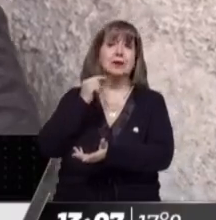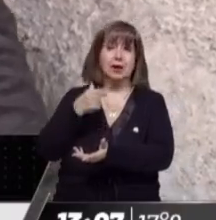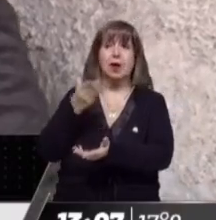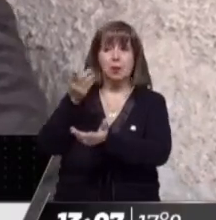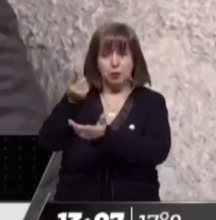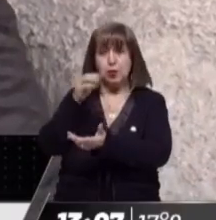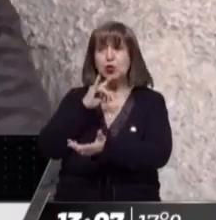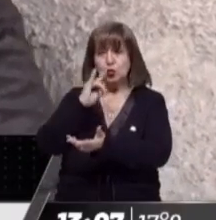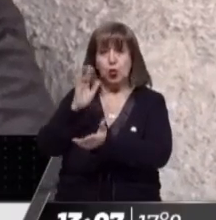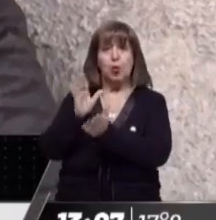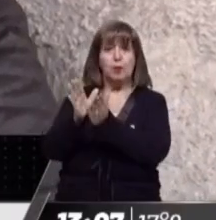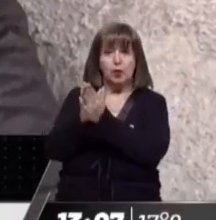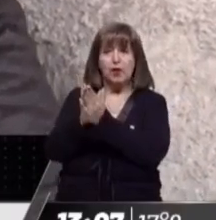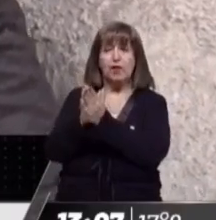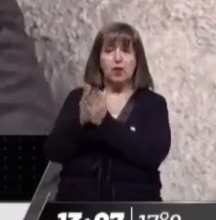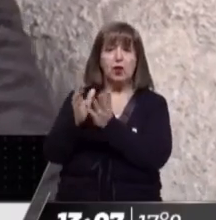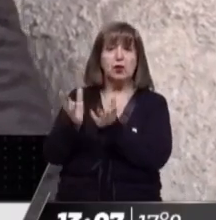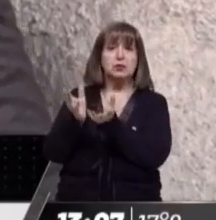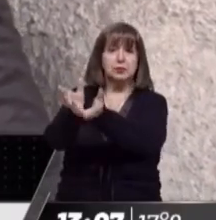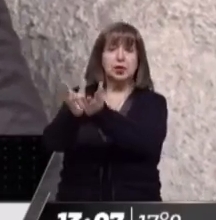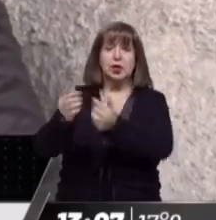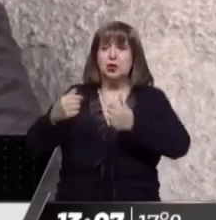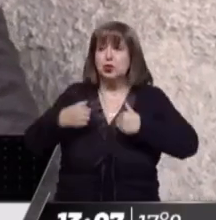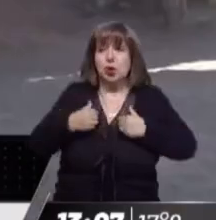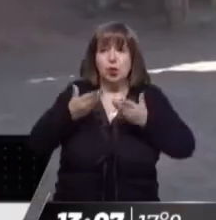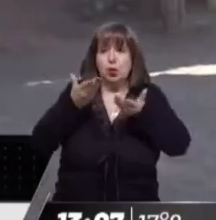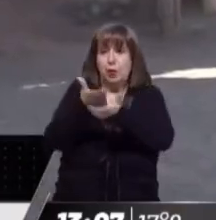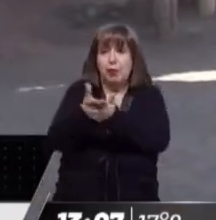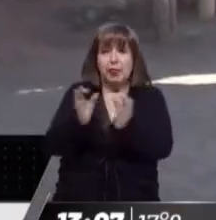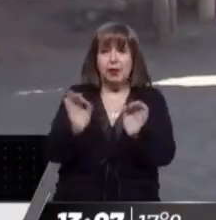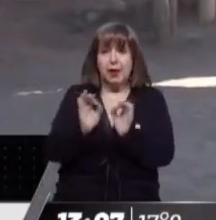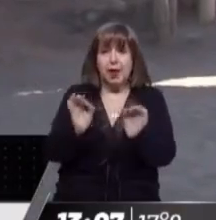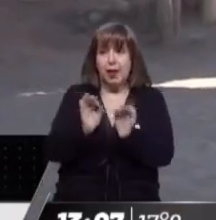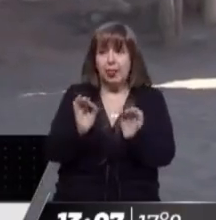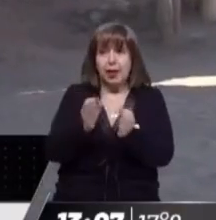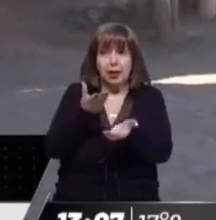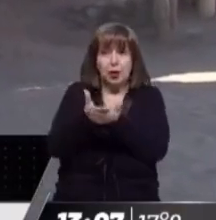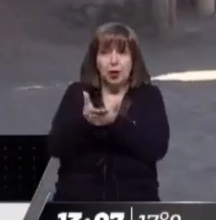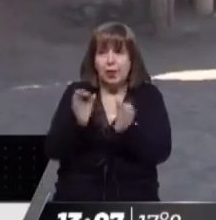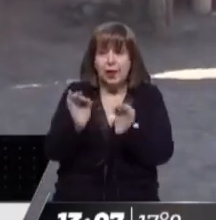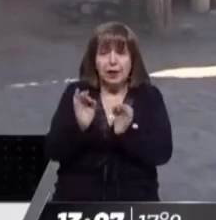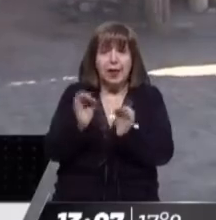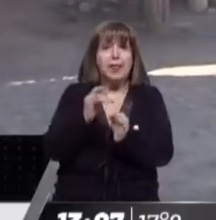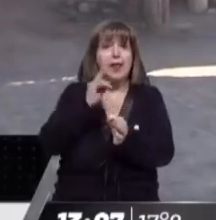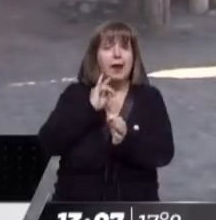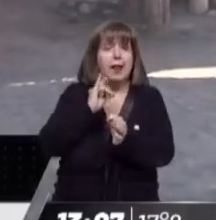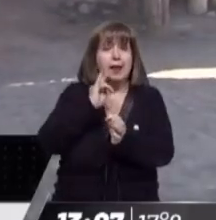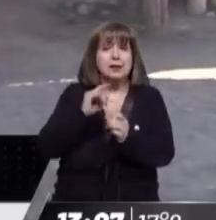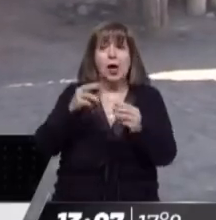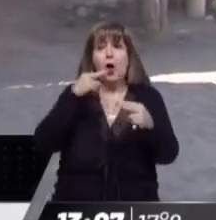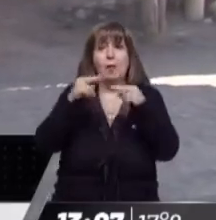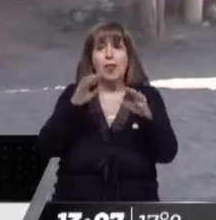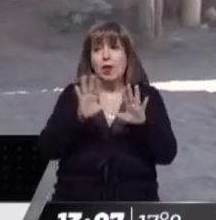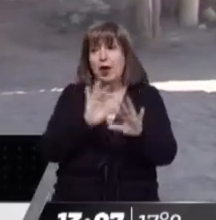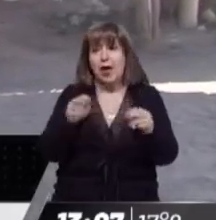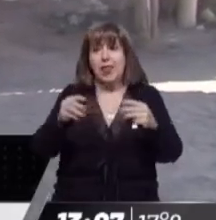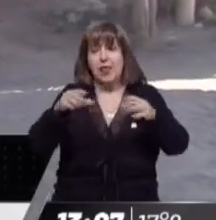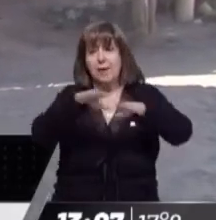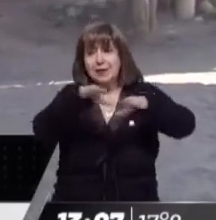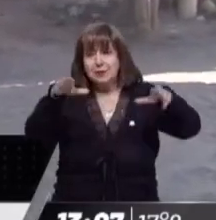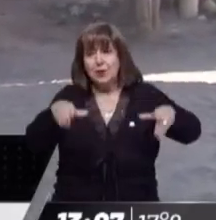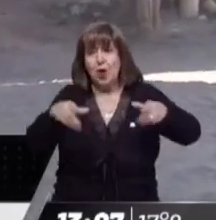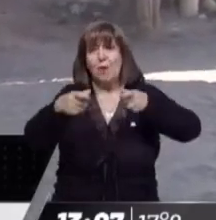algo que como yo le expliqué en su momento yo no pedí la leche fuera de lo de la leche les ha pasado entregar alimentos y que la